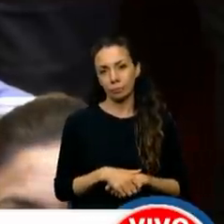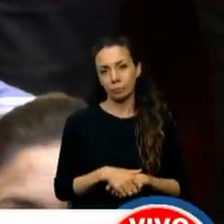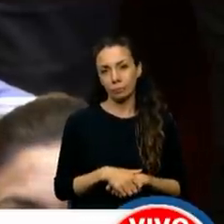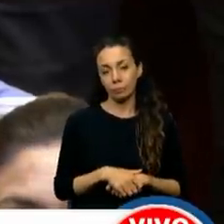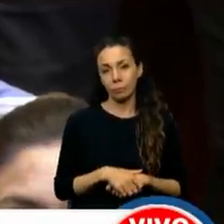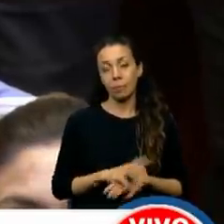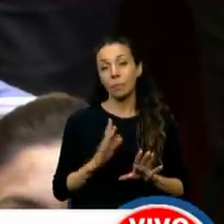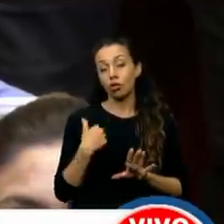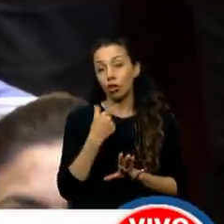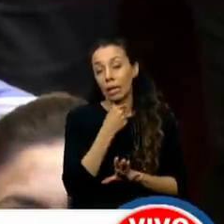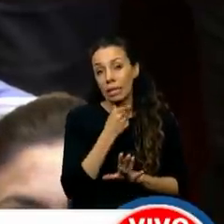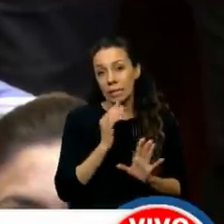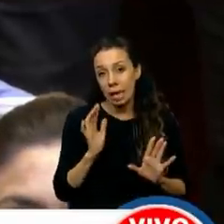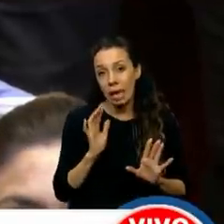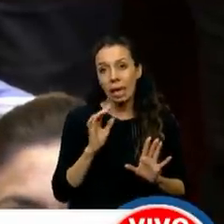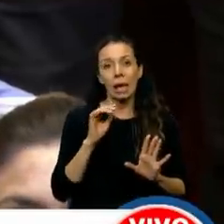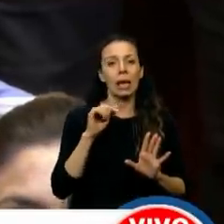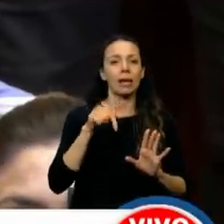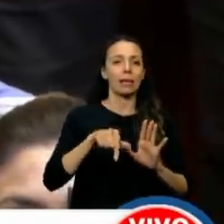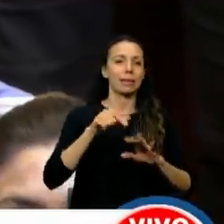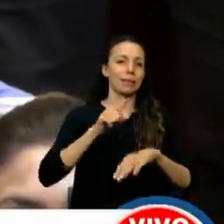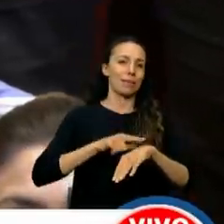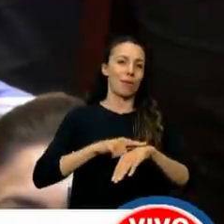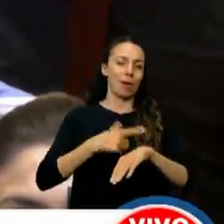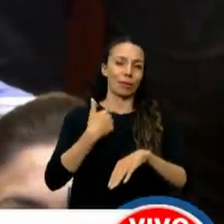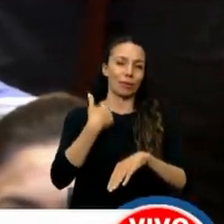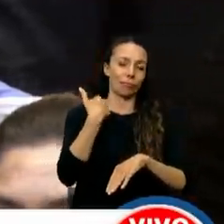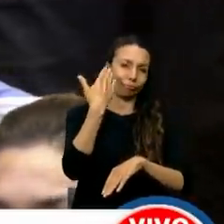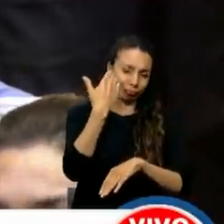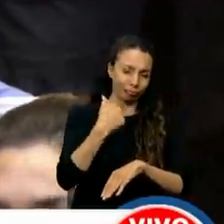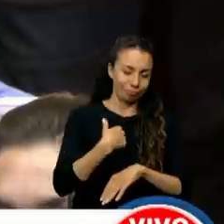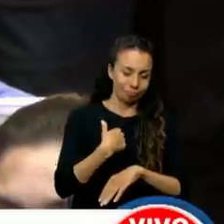en esta alocución hacer especial